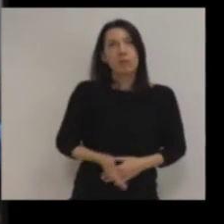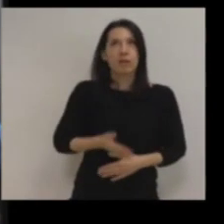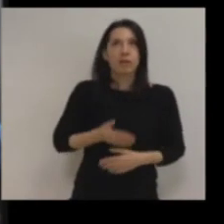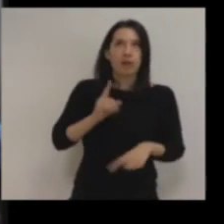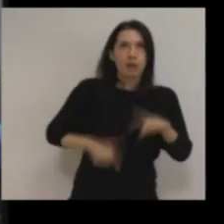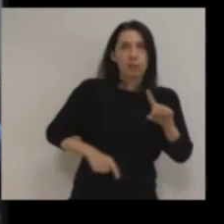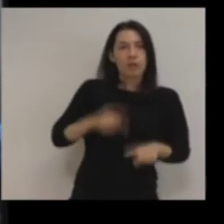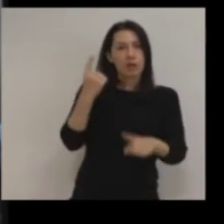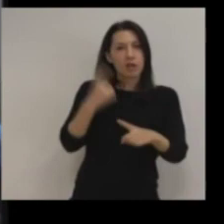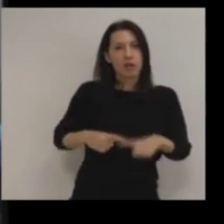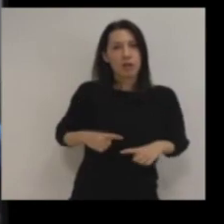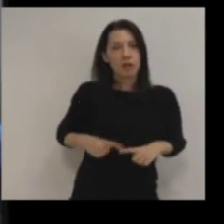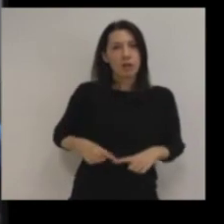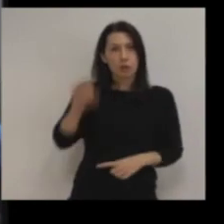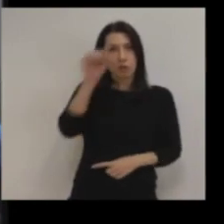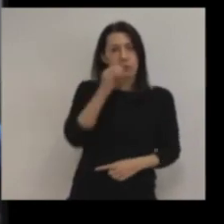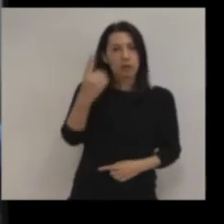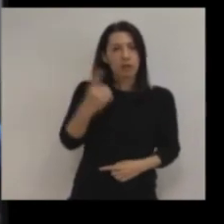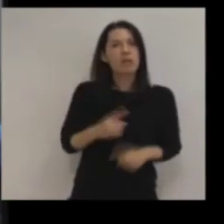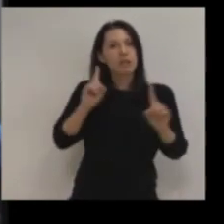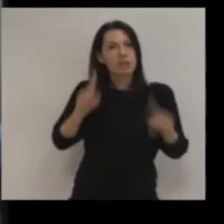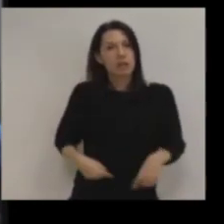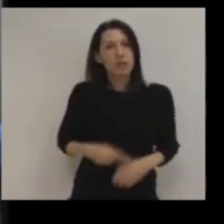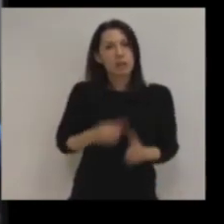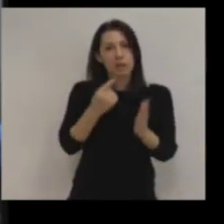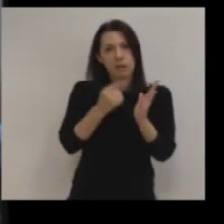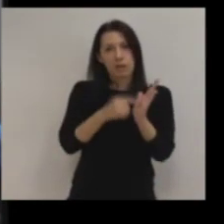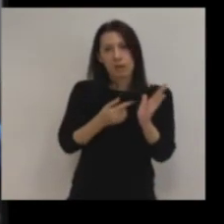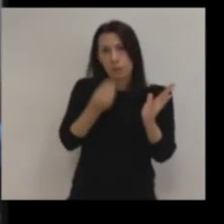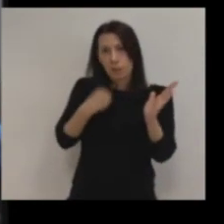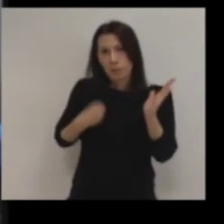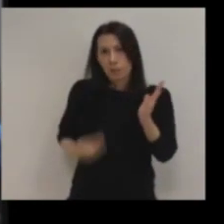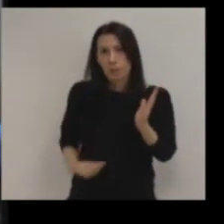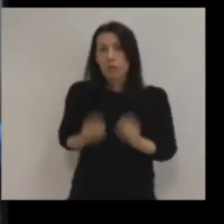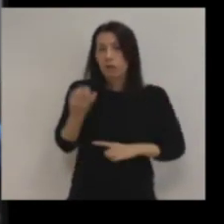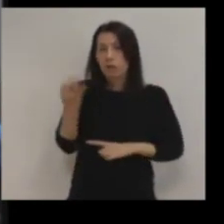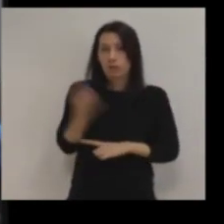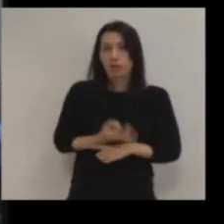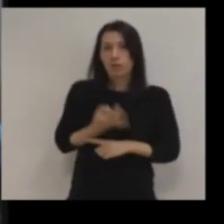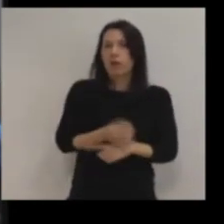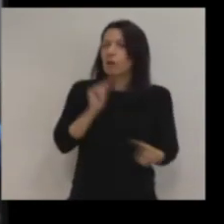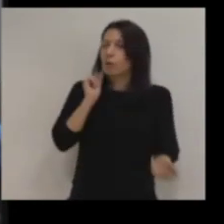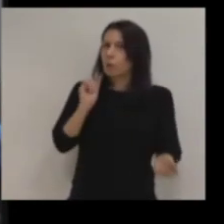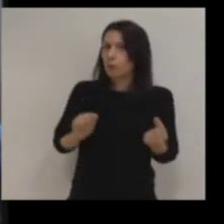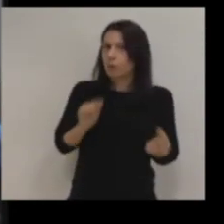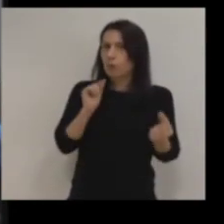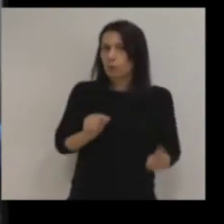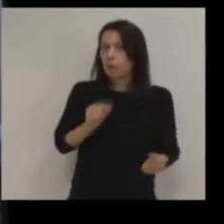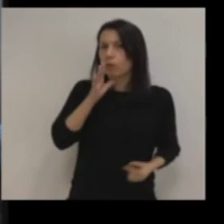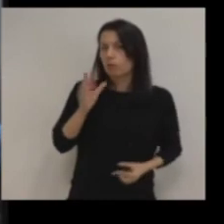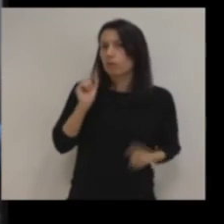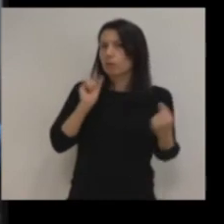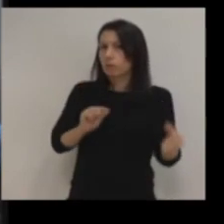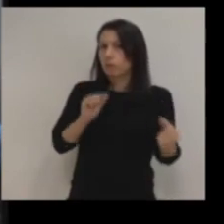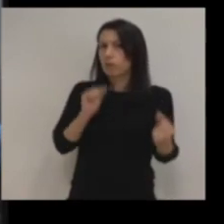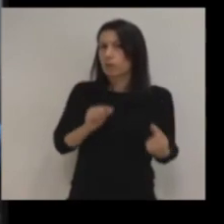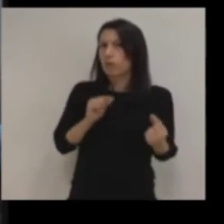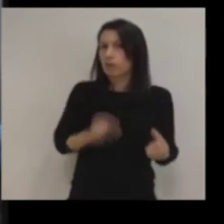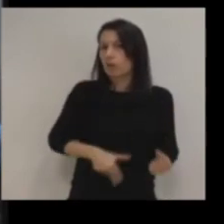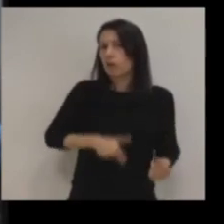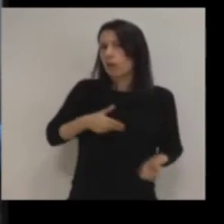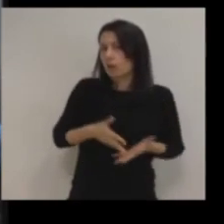pero también el Código Penal habla de omisión de las obligaciones, y por eso es un debate tremendamente